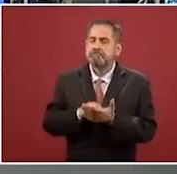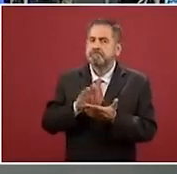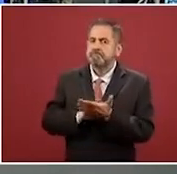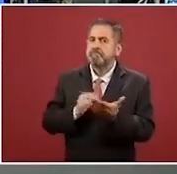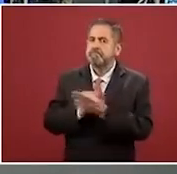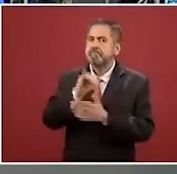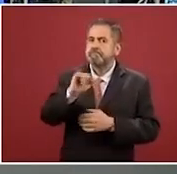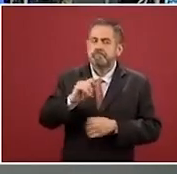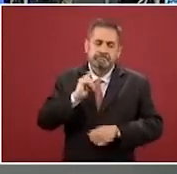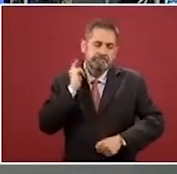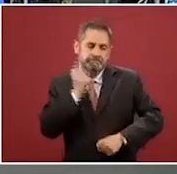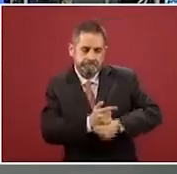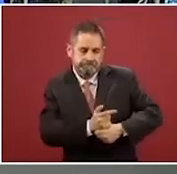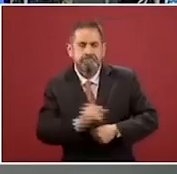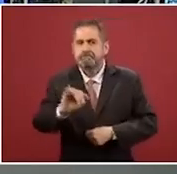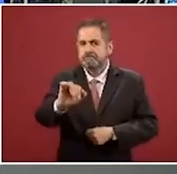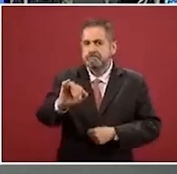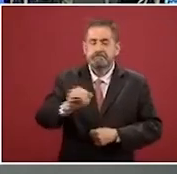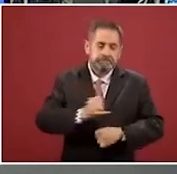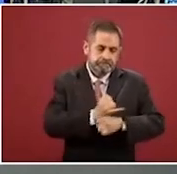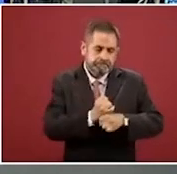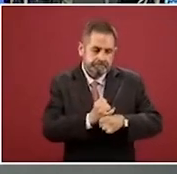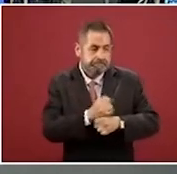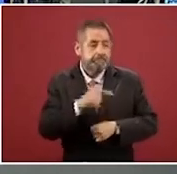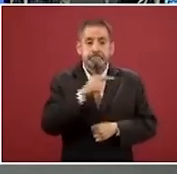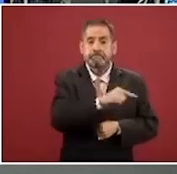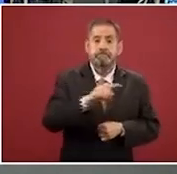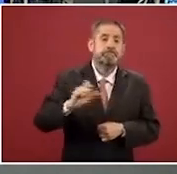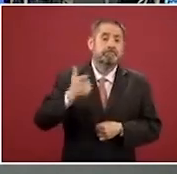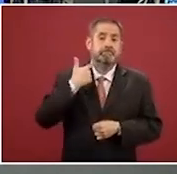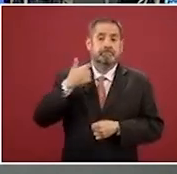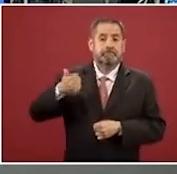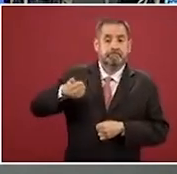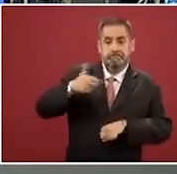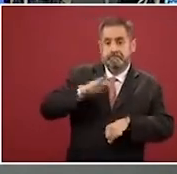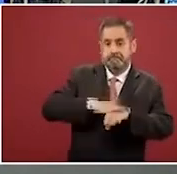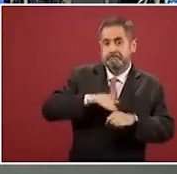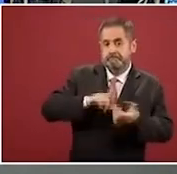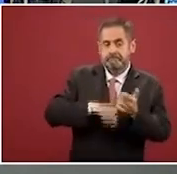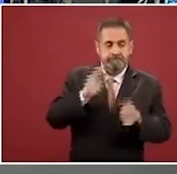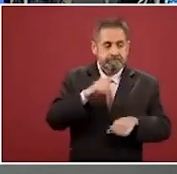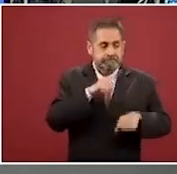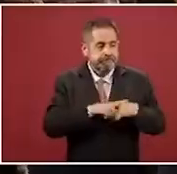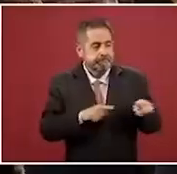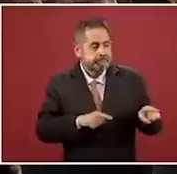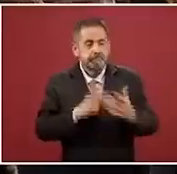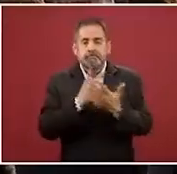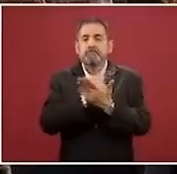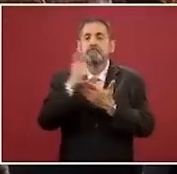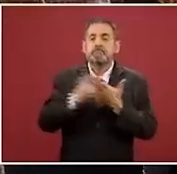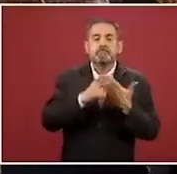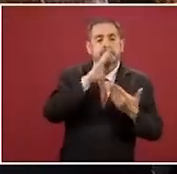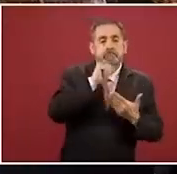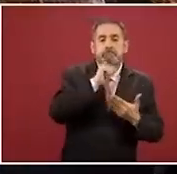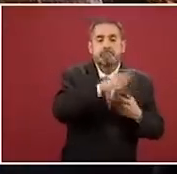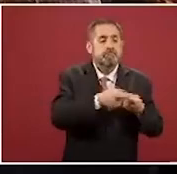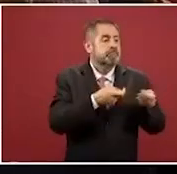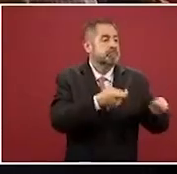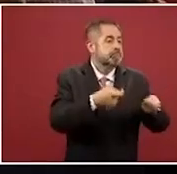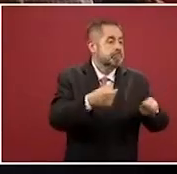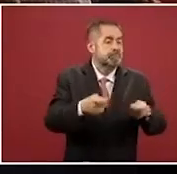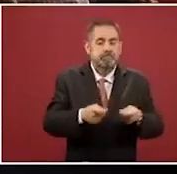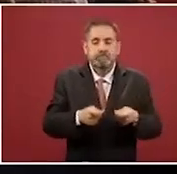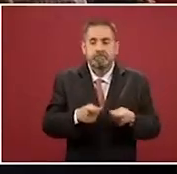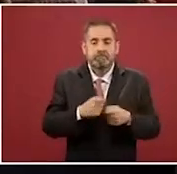de sus investigaciones contra funcionarios de la Administración Federal por el mal uso de los programas sociales y por dar un